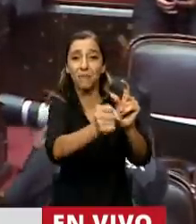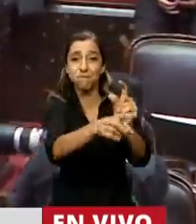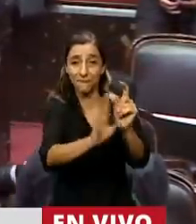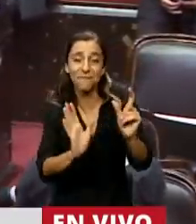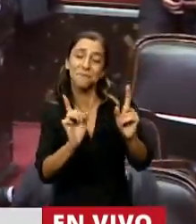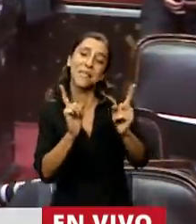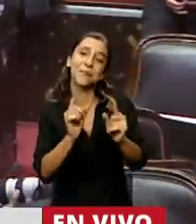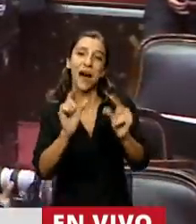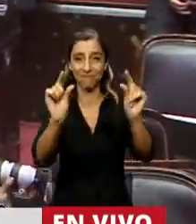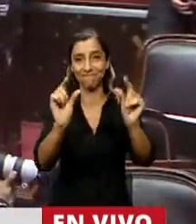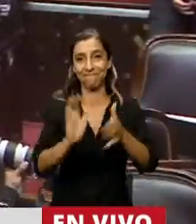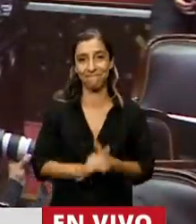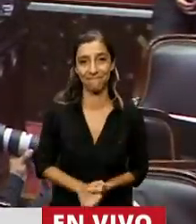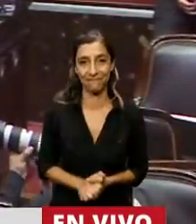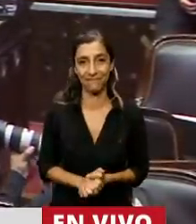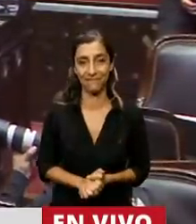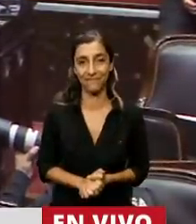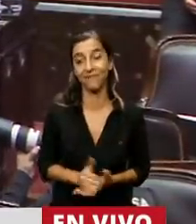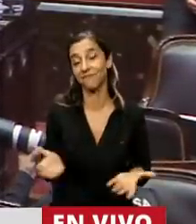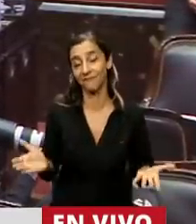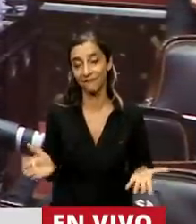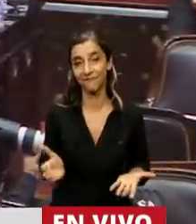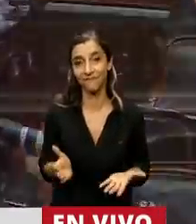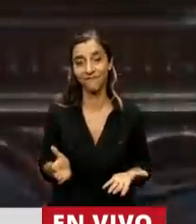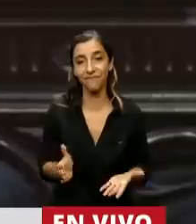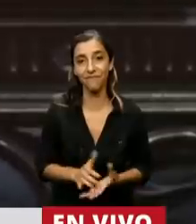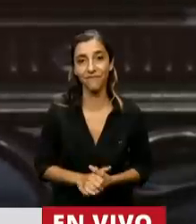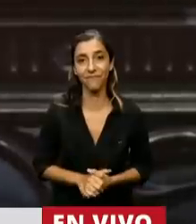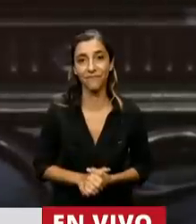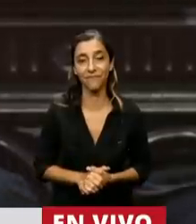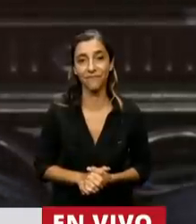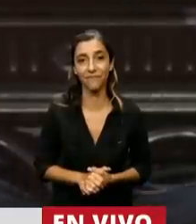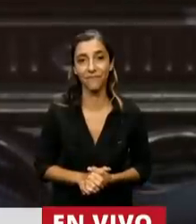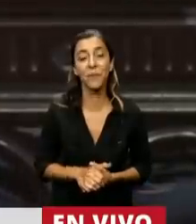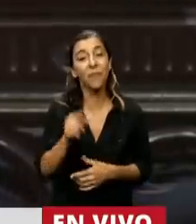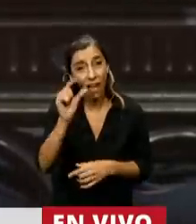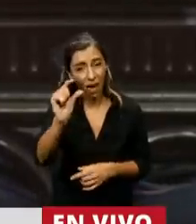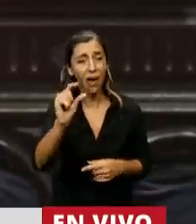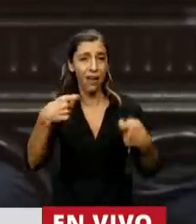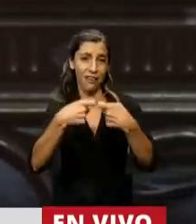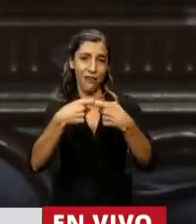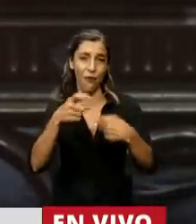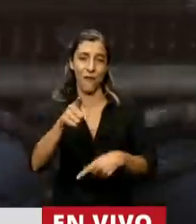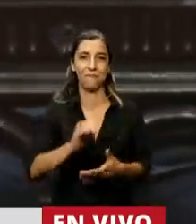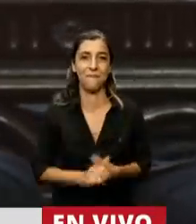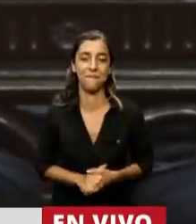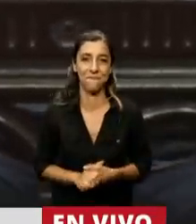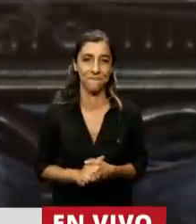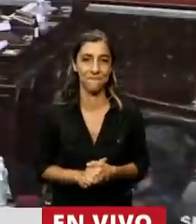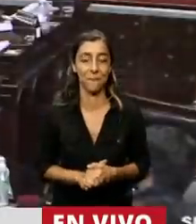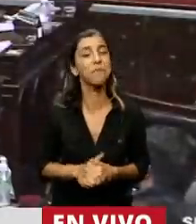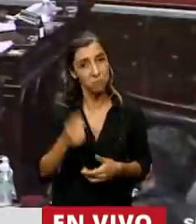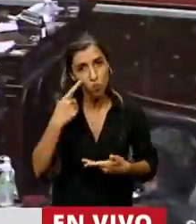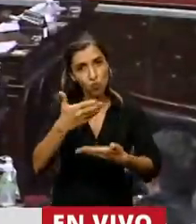estás estas son las balas de goma estas son las balas de goma y las